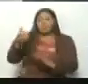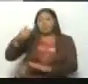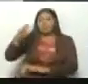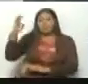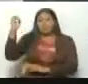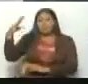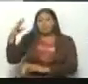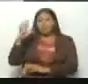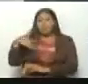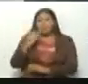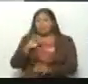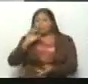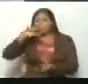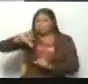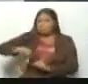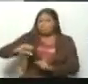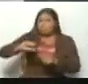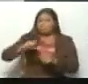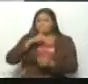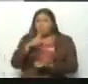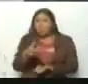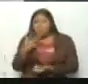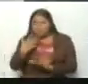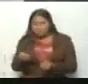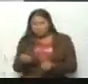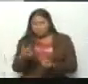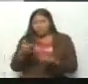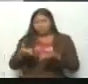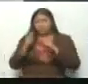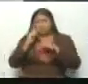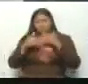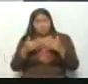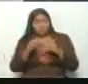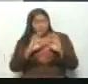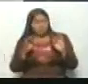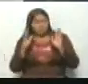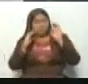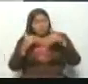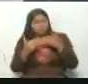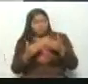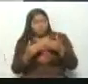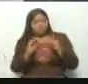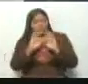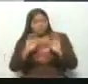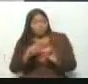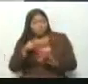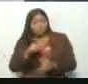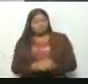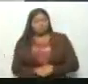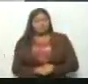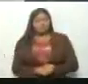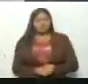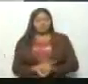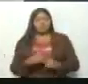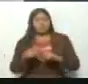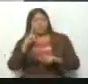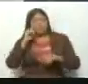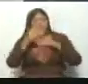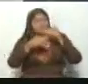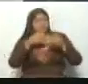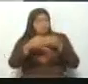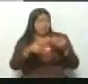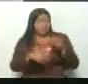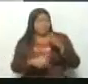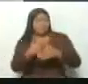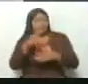prendes la luz, probablemente ya eso no esté funcionando. Entonces, ese levantamiento también es muy apropiado en este momento, pero además, en la medida en que